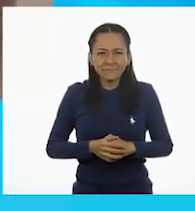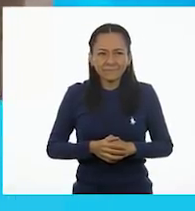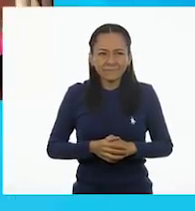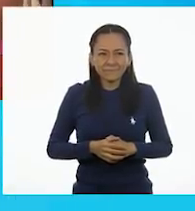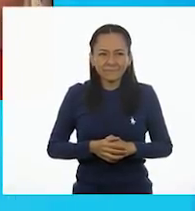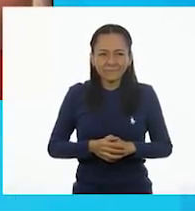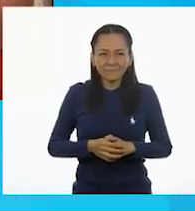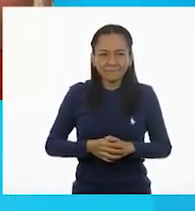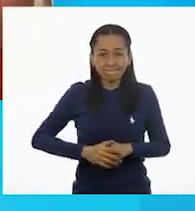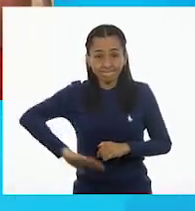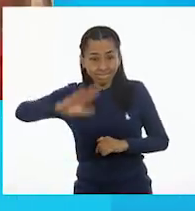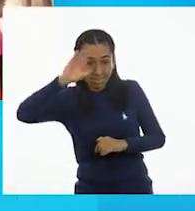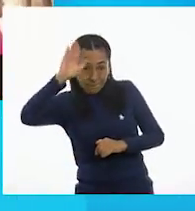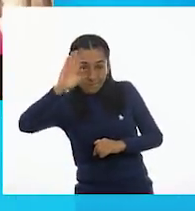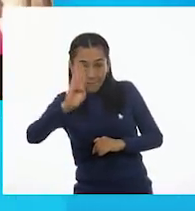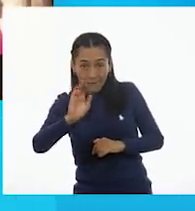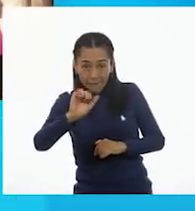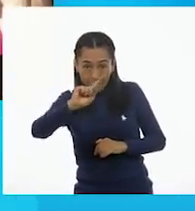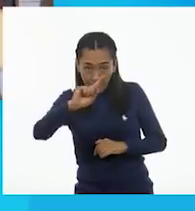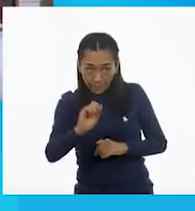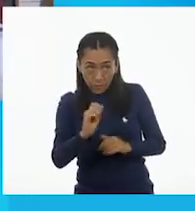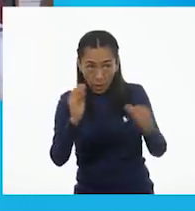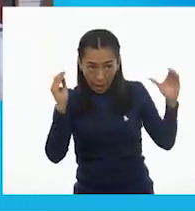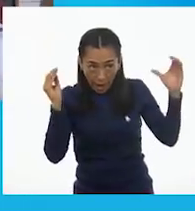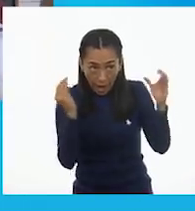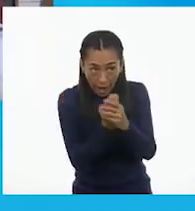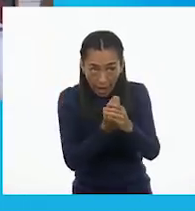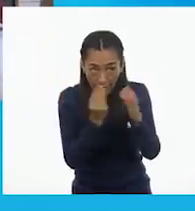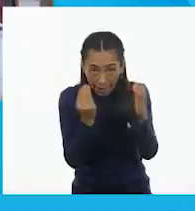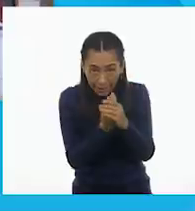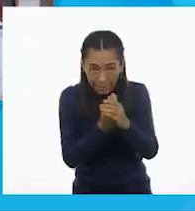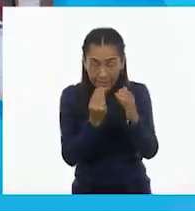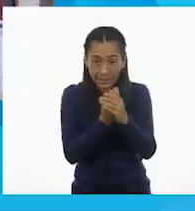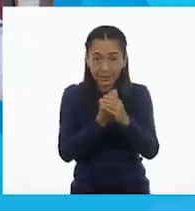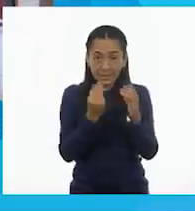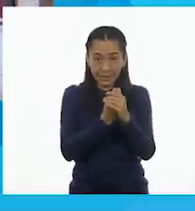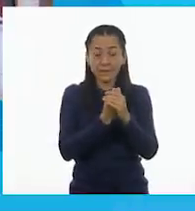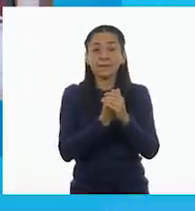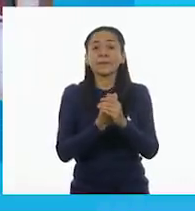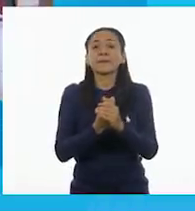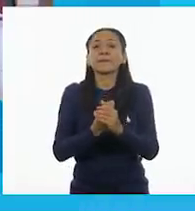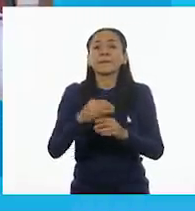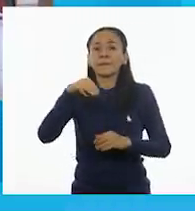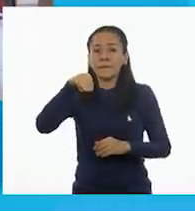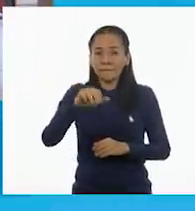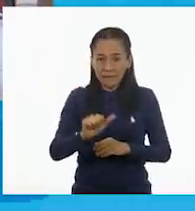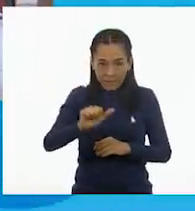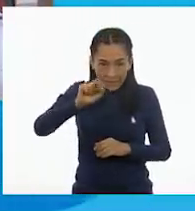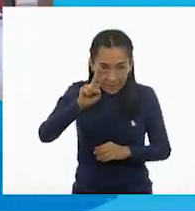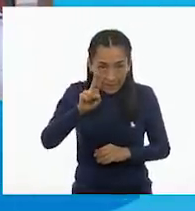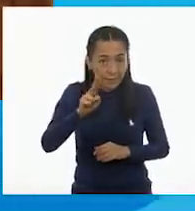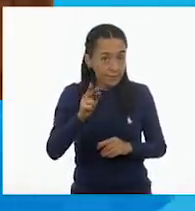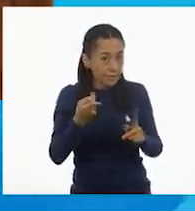Hola, Beto. No empezó la clase del Mau, ¿verdad? No, todavía es temprano. Ja.